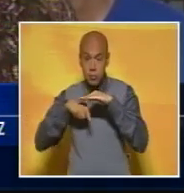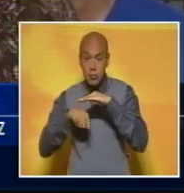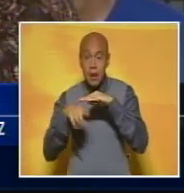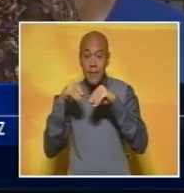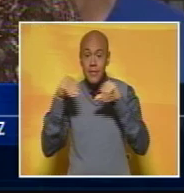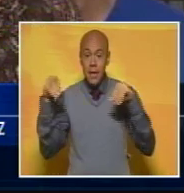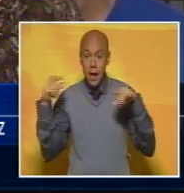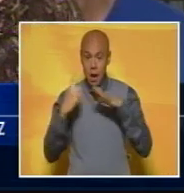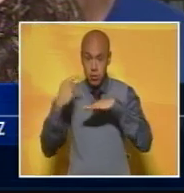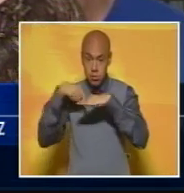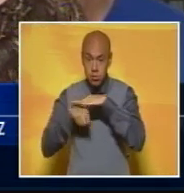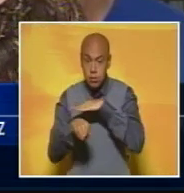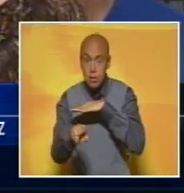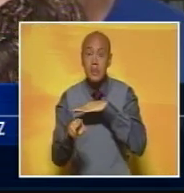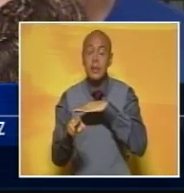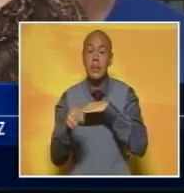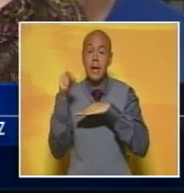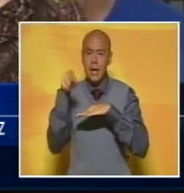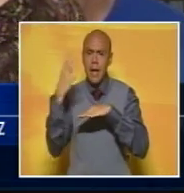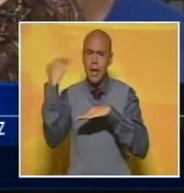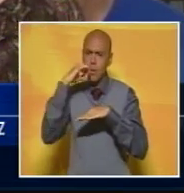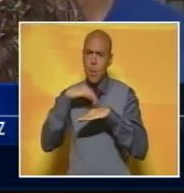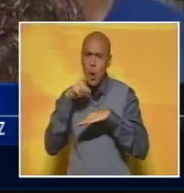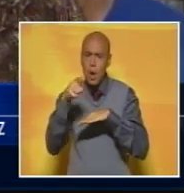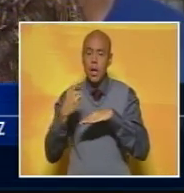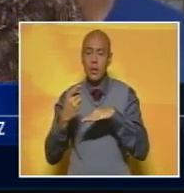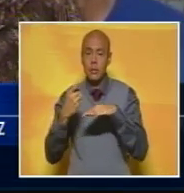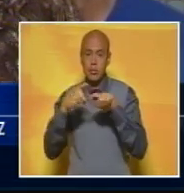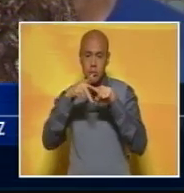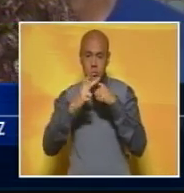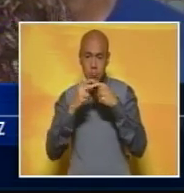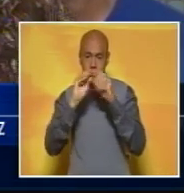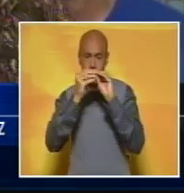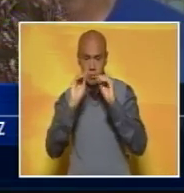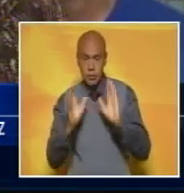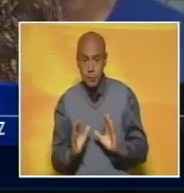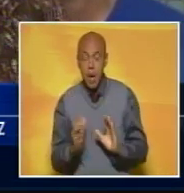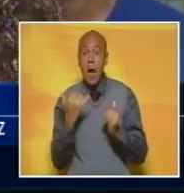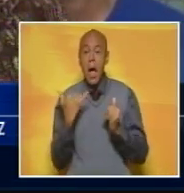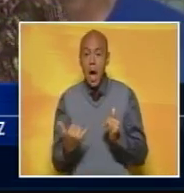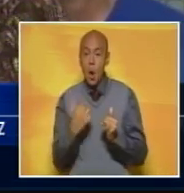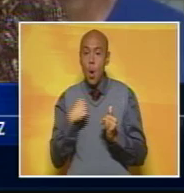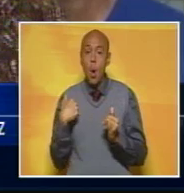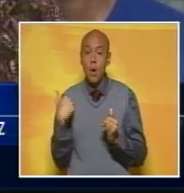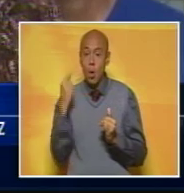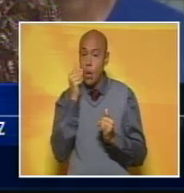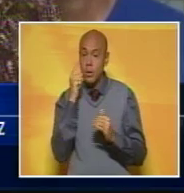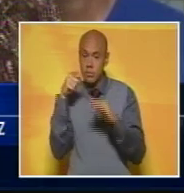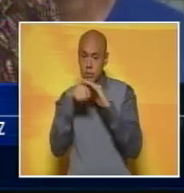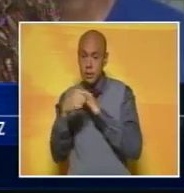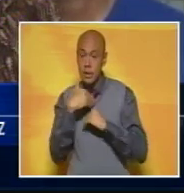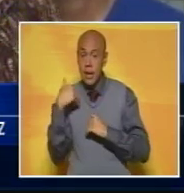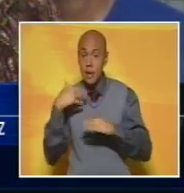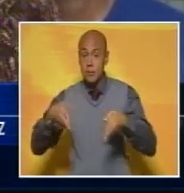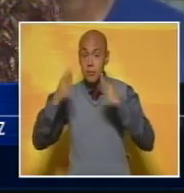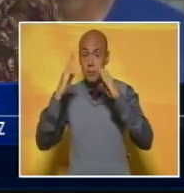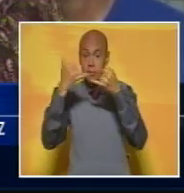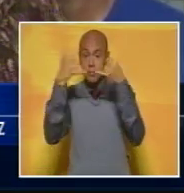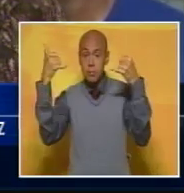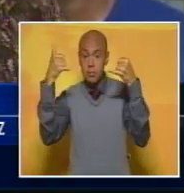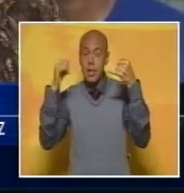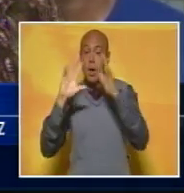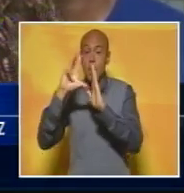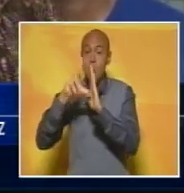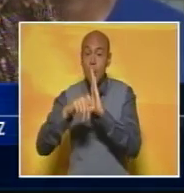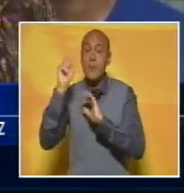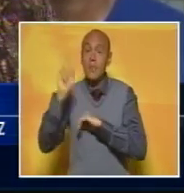la subestación, que fue la desmantelada en ese momento, ya están viniendo por los cables de los edificios. Da tristeza